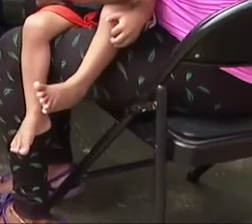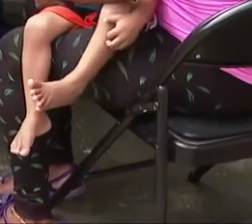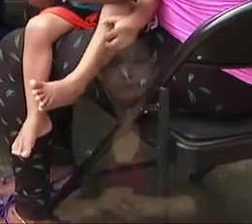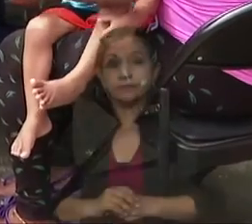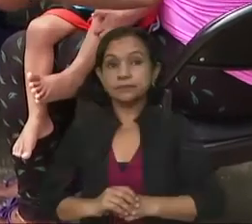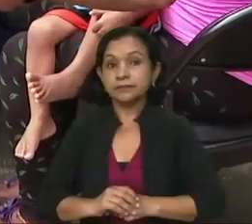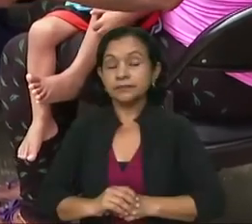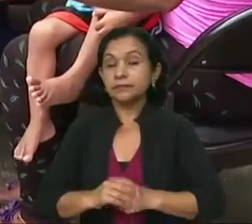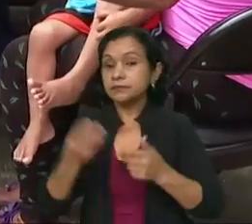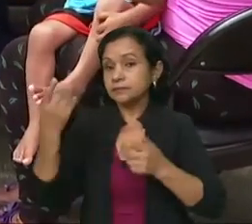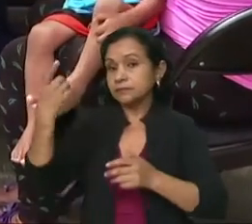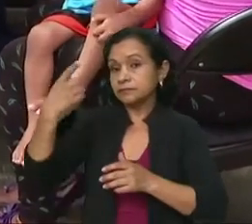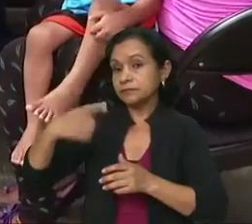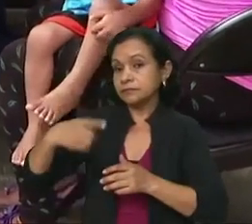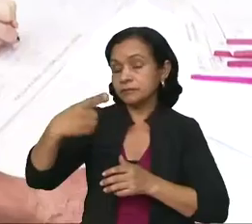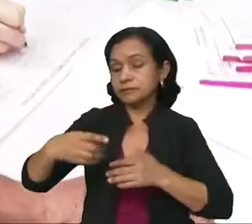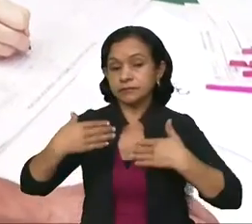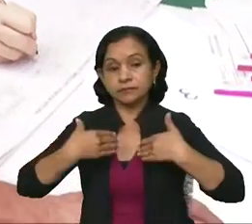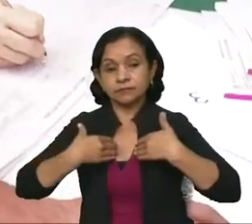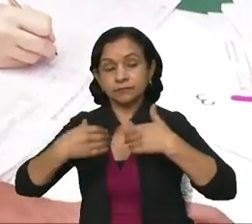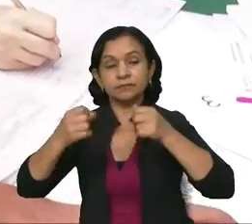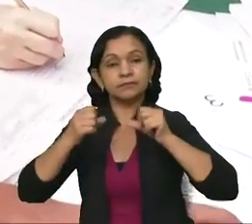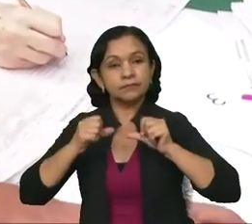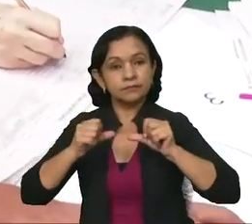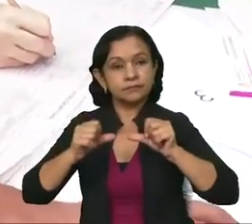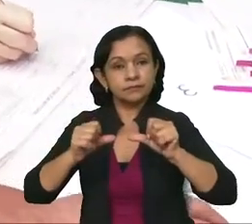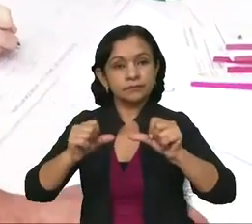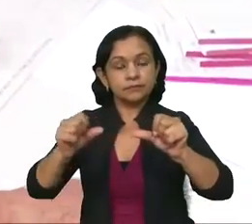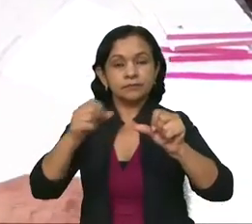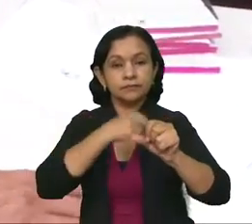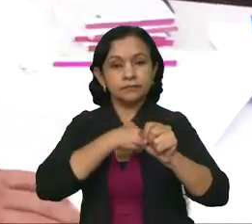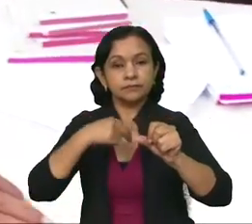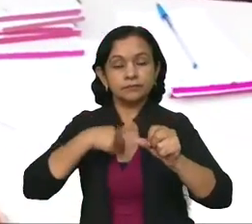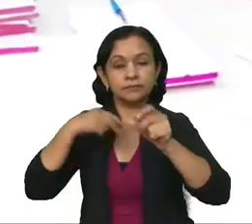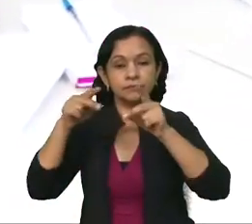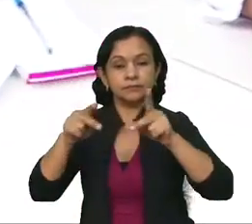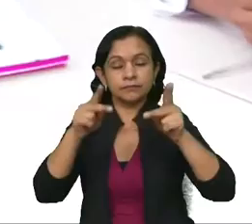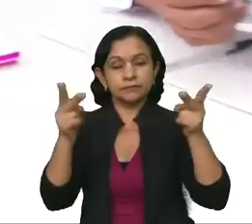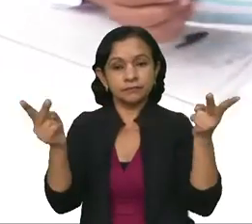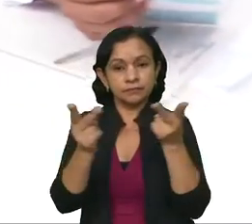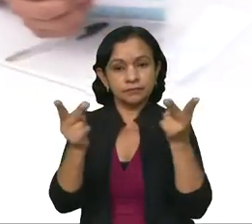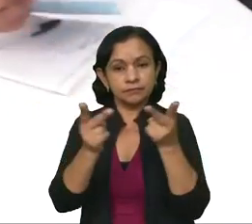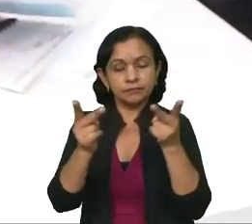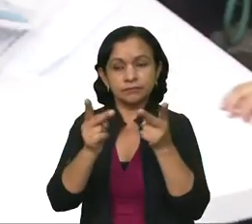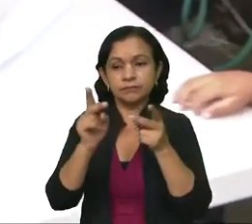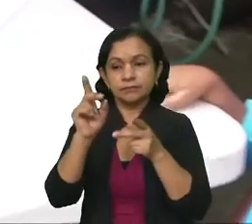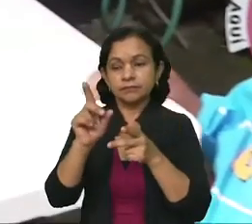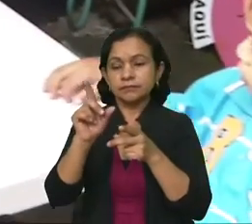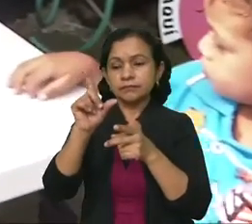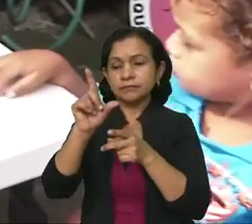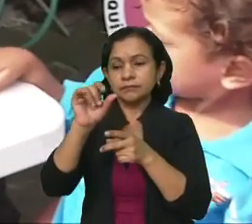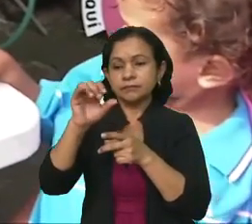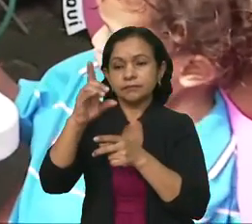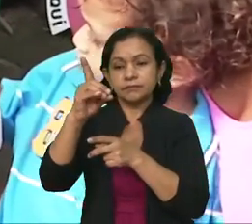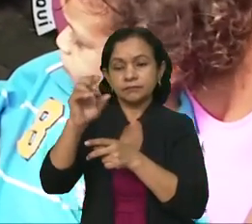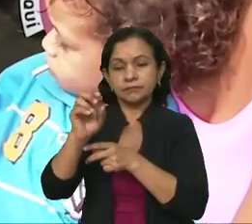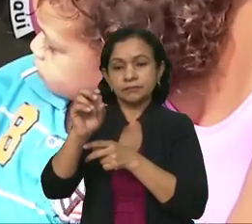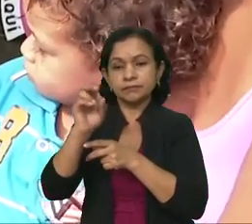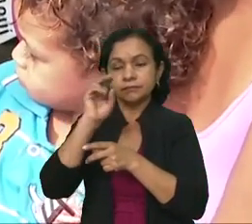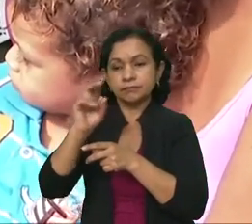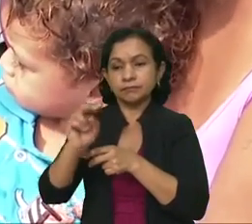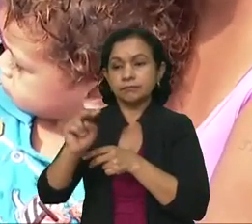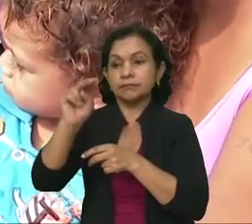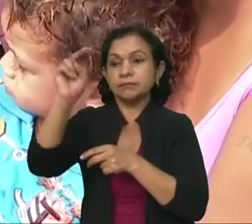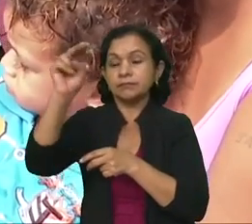La restitución del derecho a la salud continúa. Esta vez habitantes del barrio capitalino Lindavista Norte recibieron atención